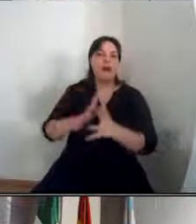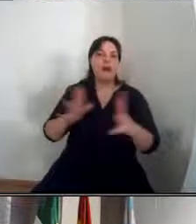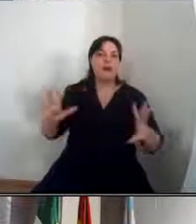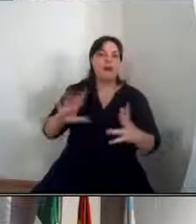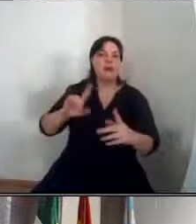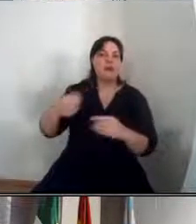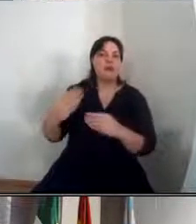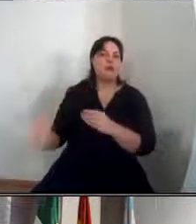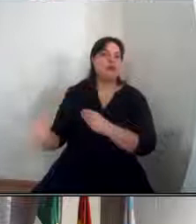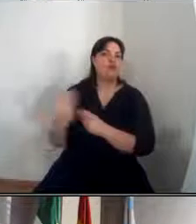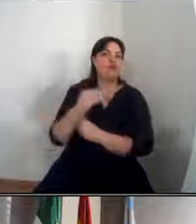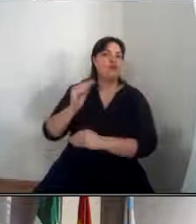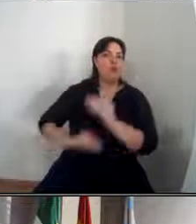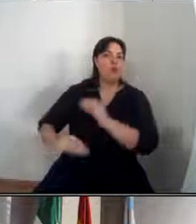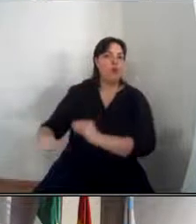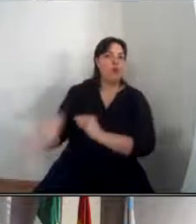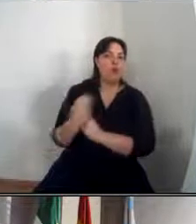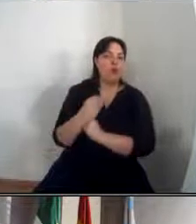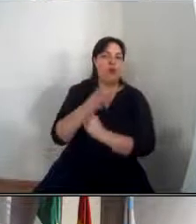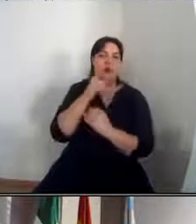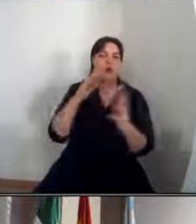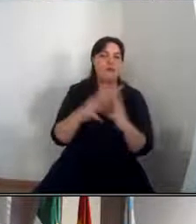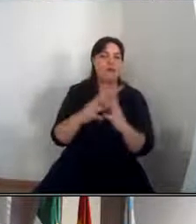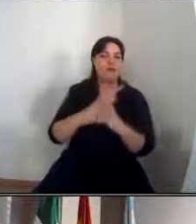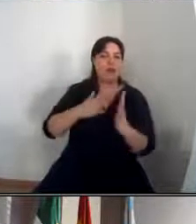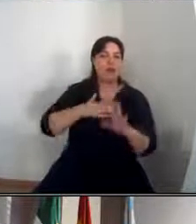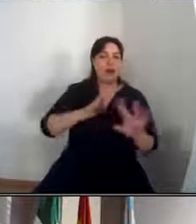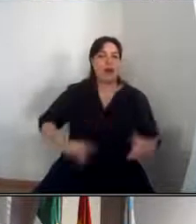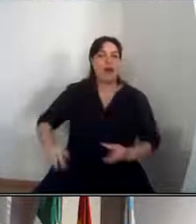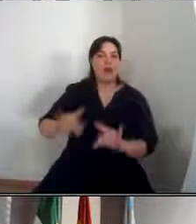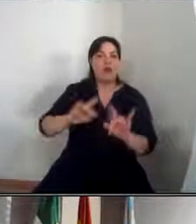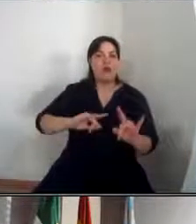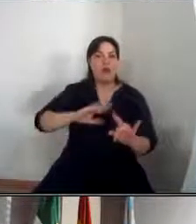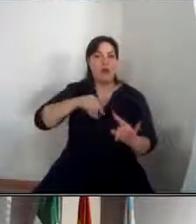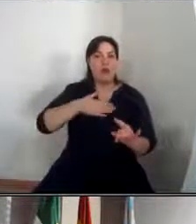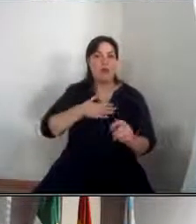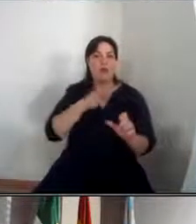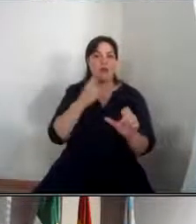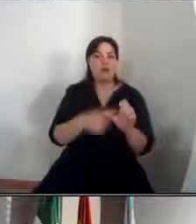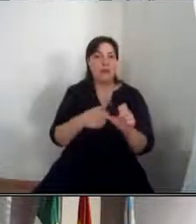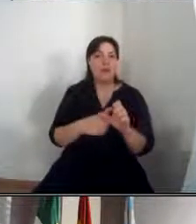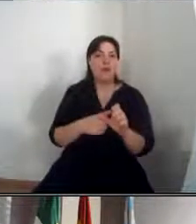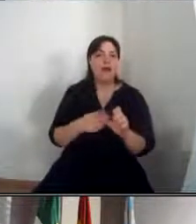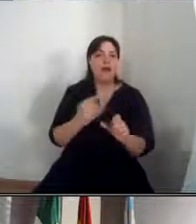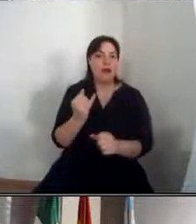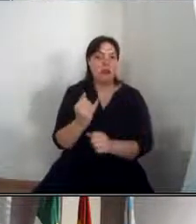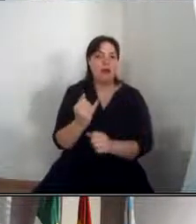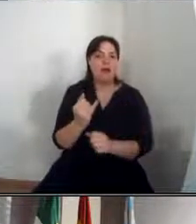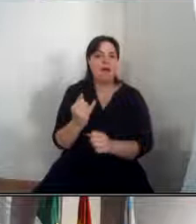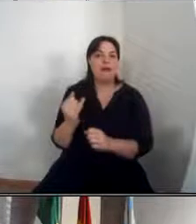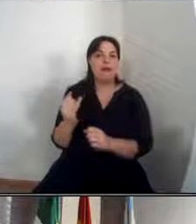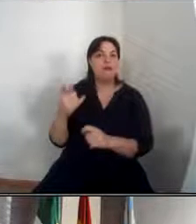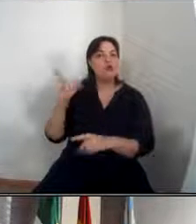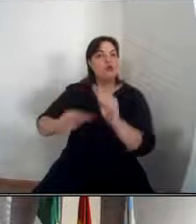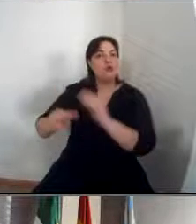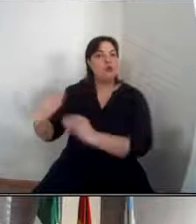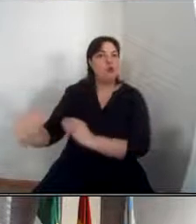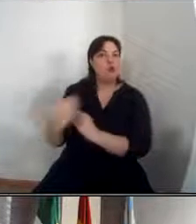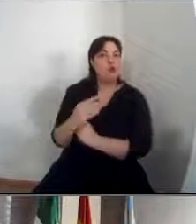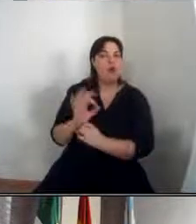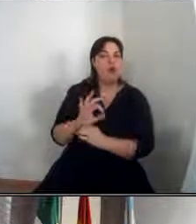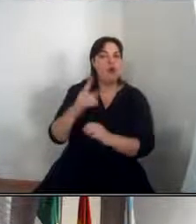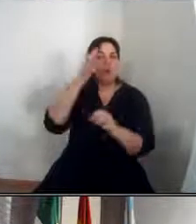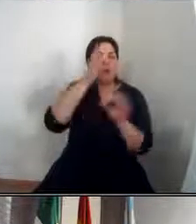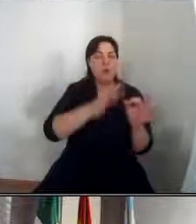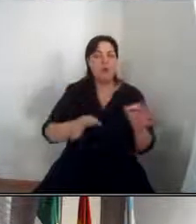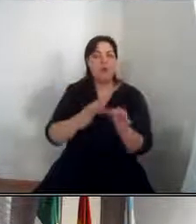de infraestructura que tenía nuestra región, que tenía Extremadura, o que podían tener cada uno de nuestros pueblos,